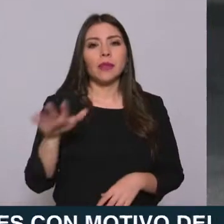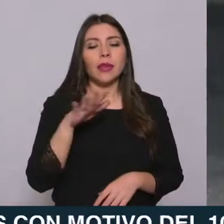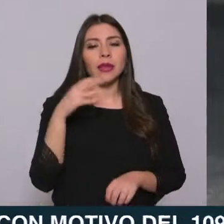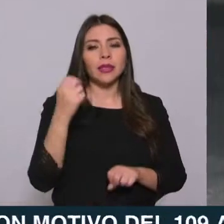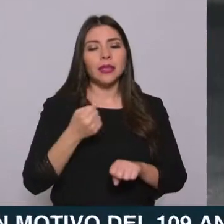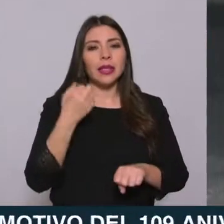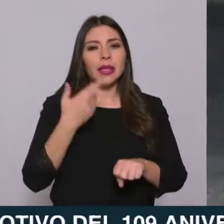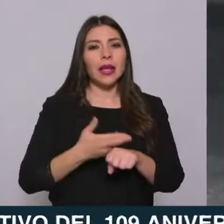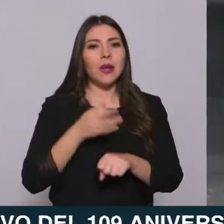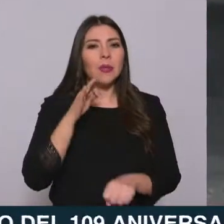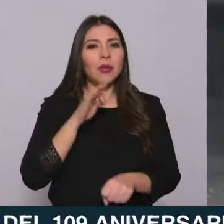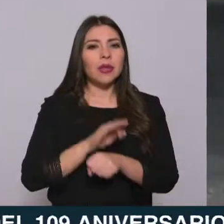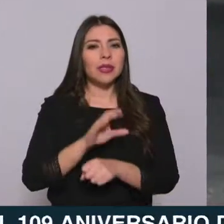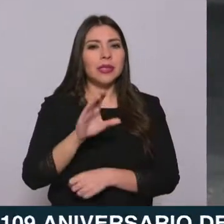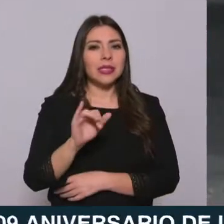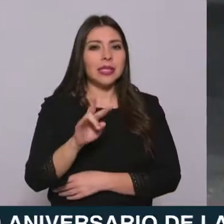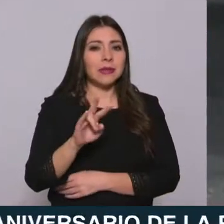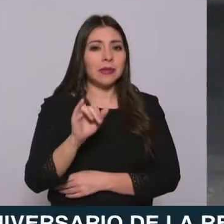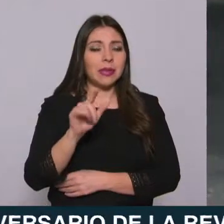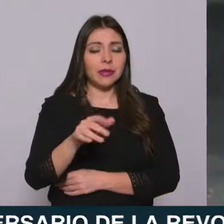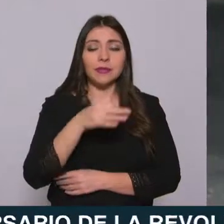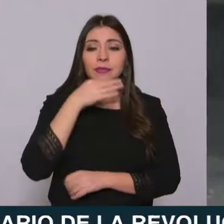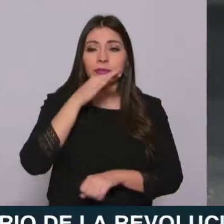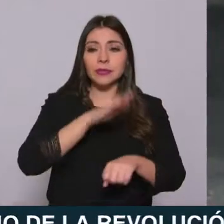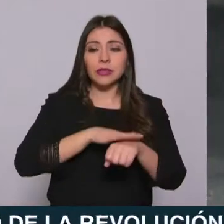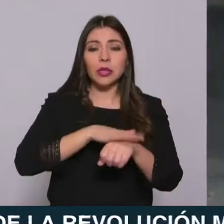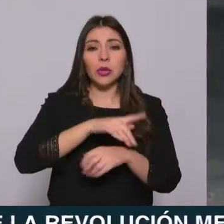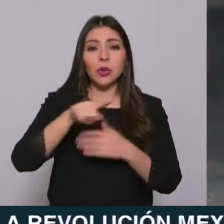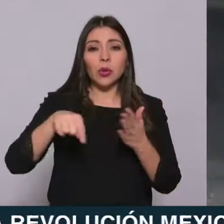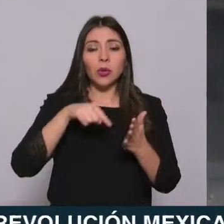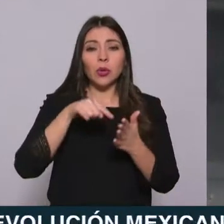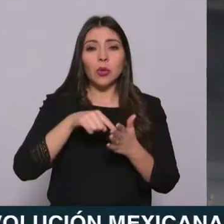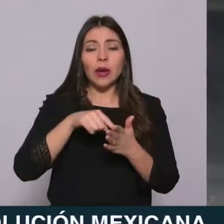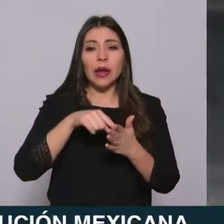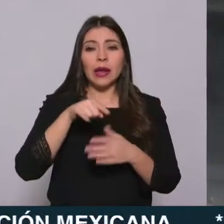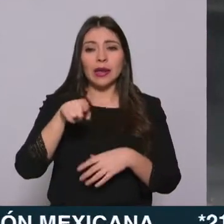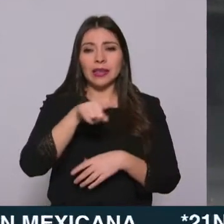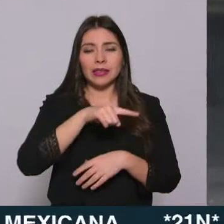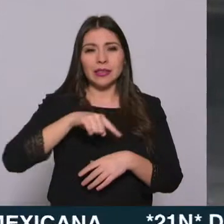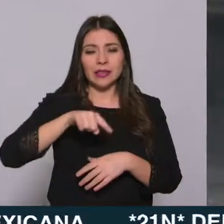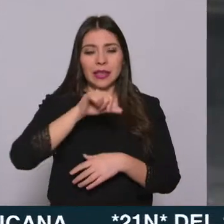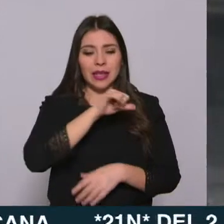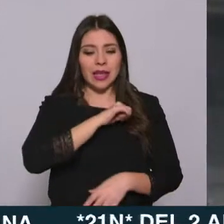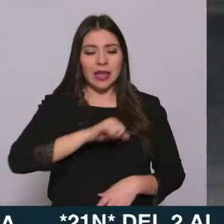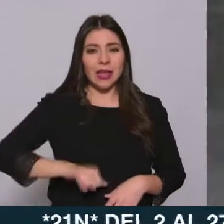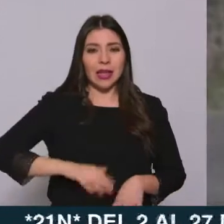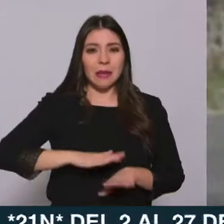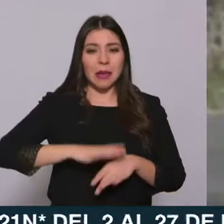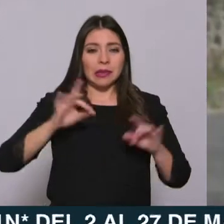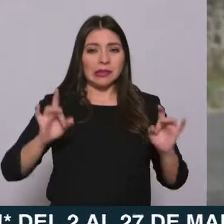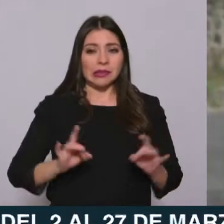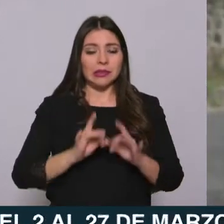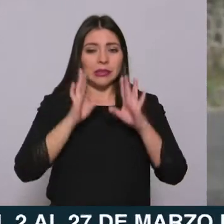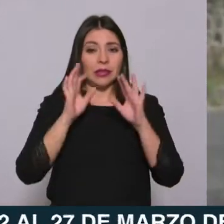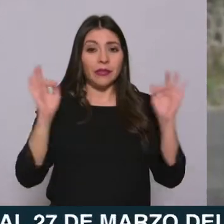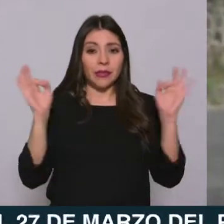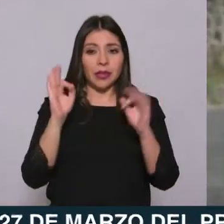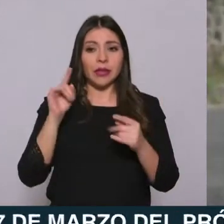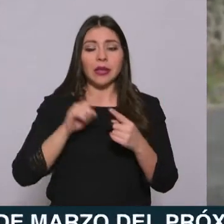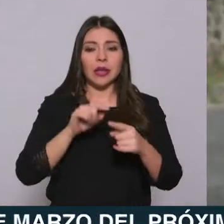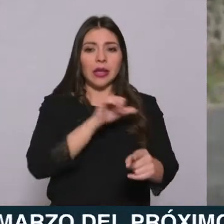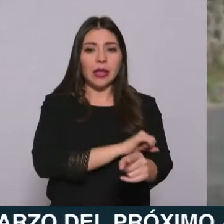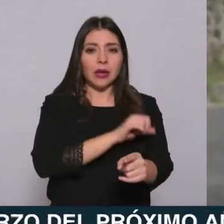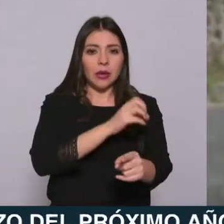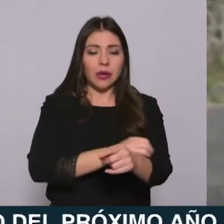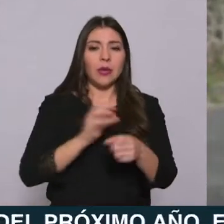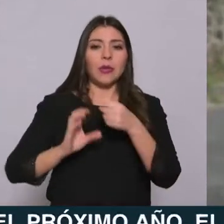Riesgos y Protección Civil mencionó que las alcaldías más afectadas por el mal clima serán Álvaro Obregón, Coajimalpa, Magdalena